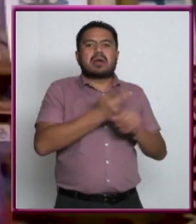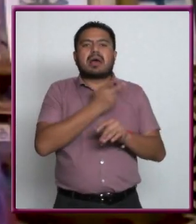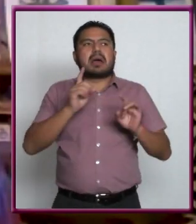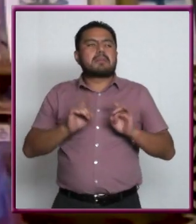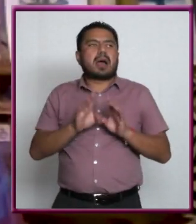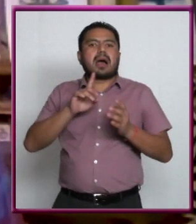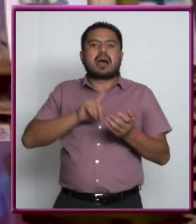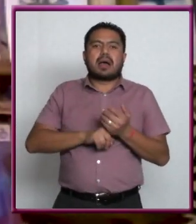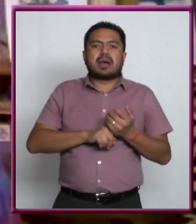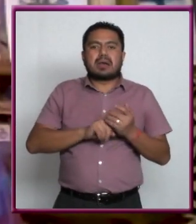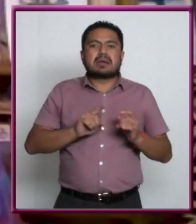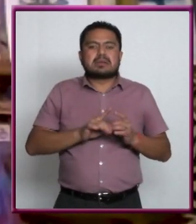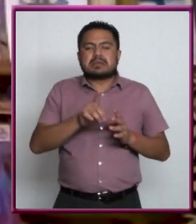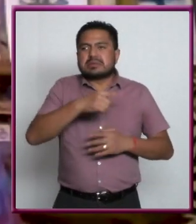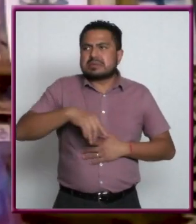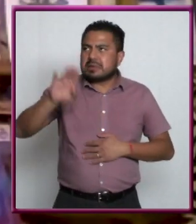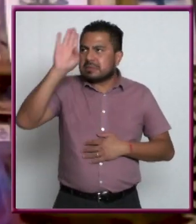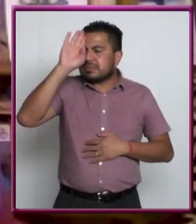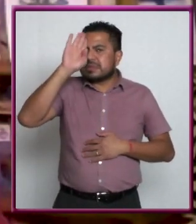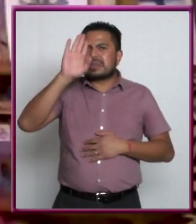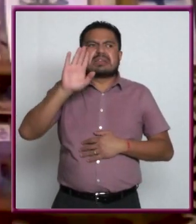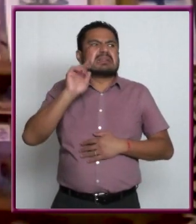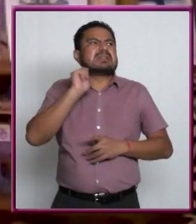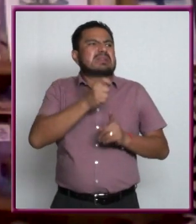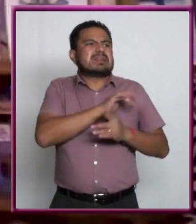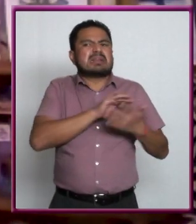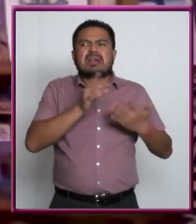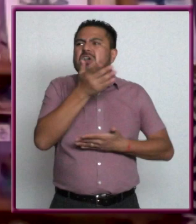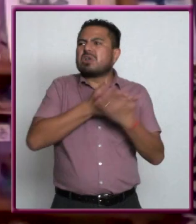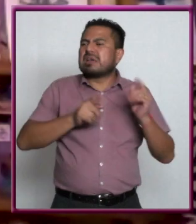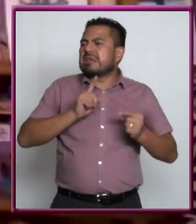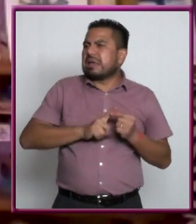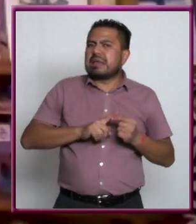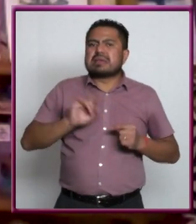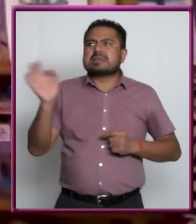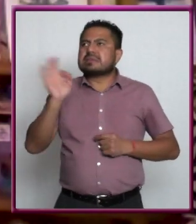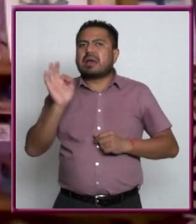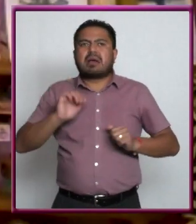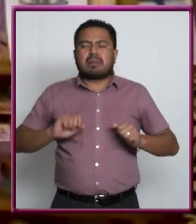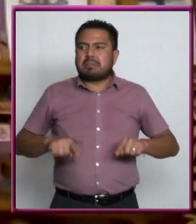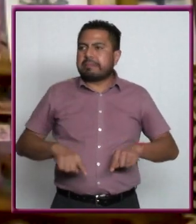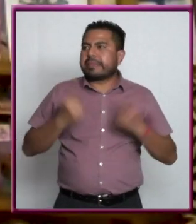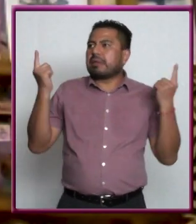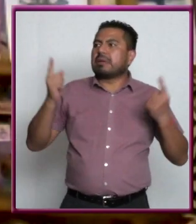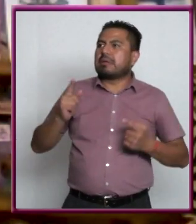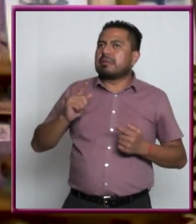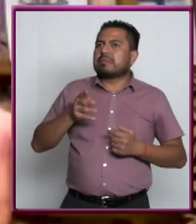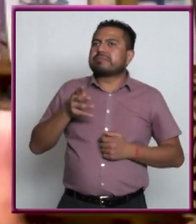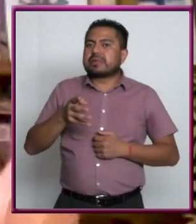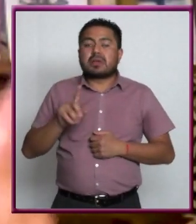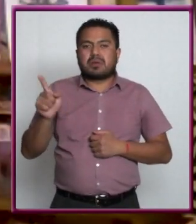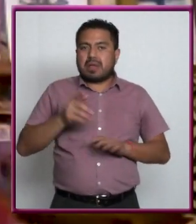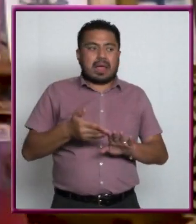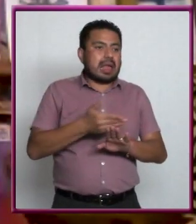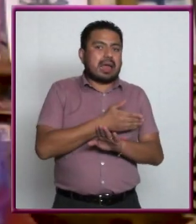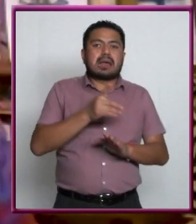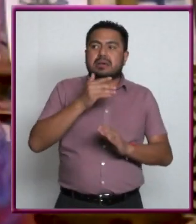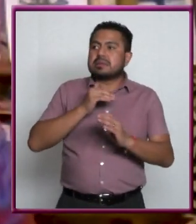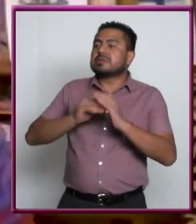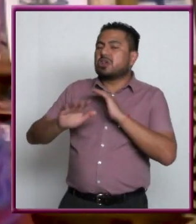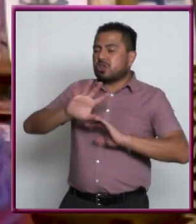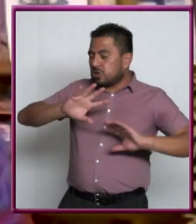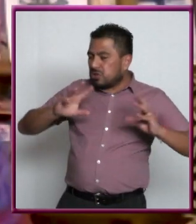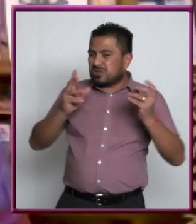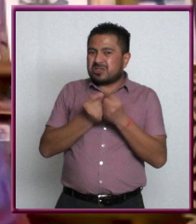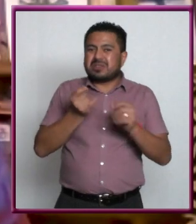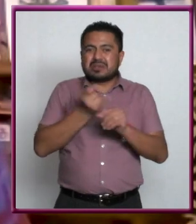porque a veces sucede que ya que los mandaron empiezan a pensar, ¿y quién lo va a ver? ¿Y quién lo va a compartir? ¿Y qué tal que tronamos mañana? ¿No? Y no, antes de